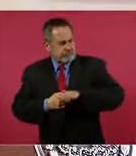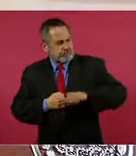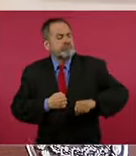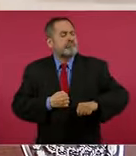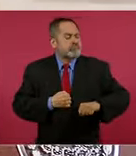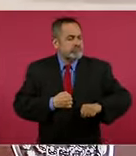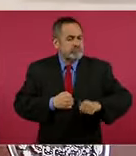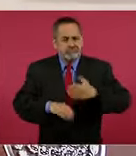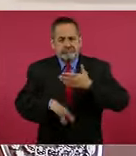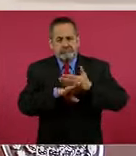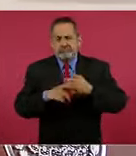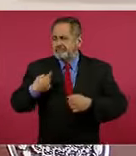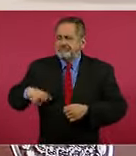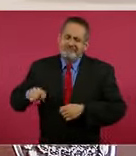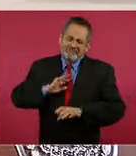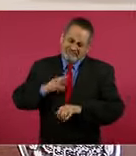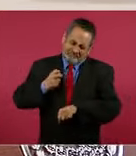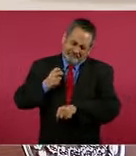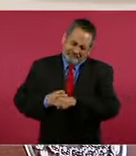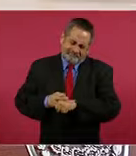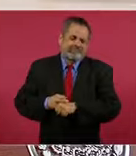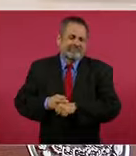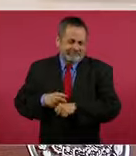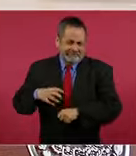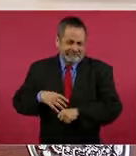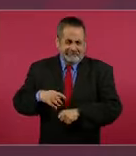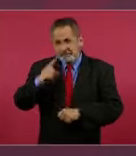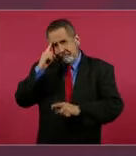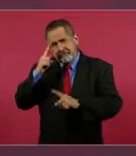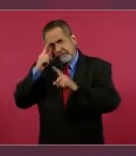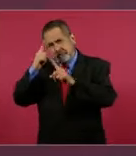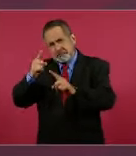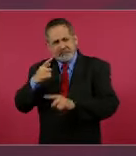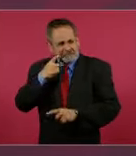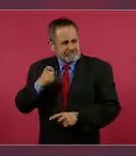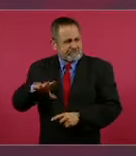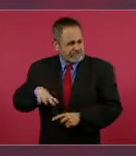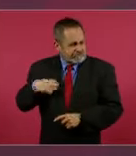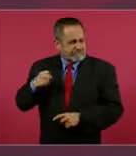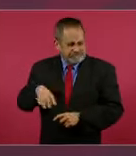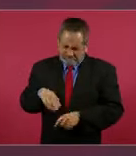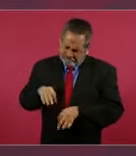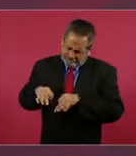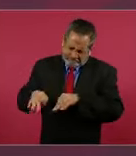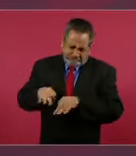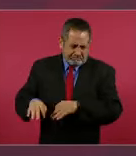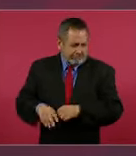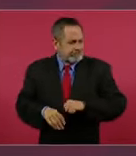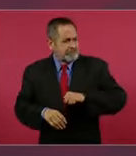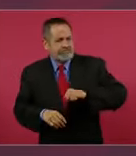Ya llevamos tiempo luchando por nuestros ideales, por nuestros principios.